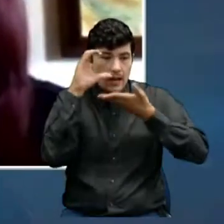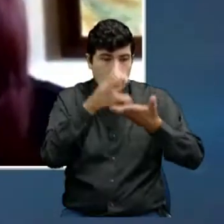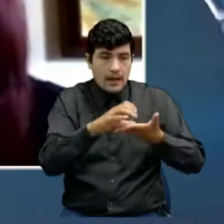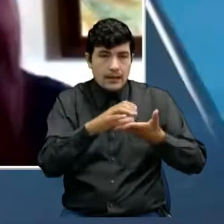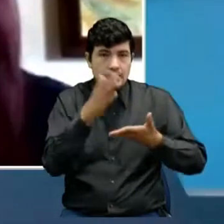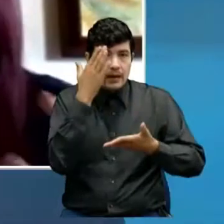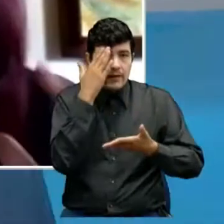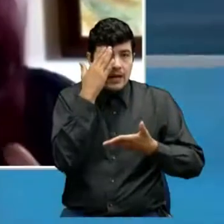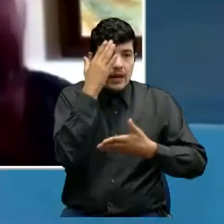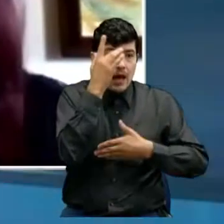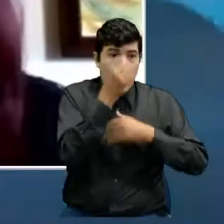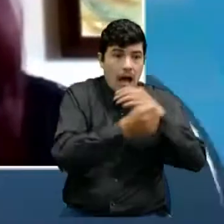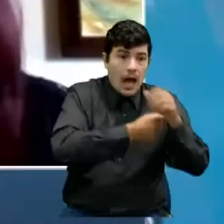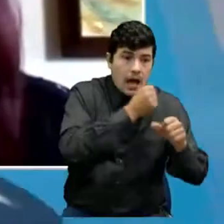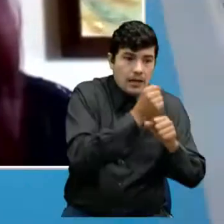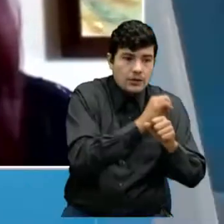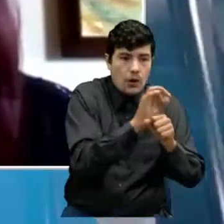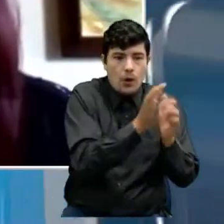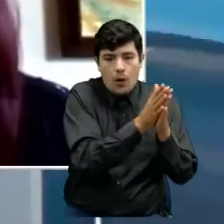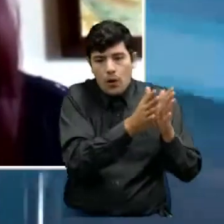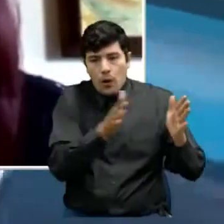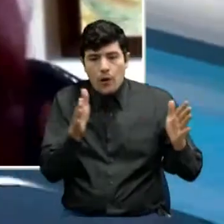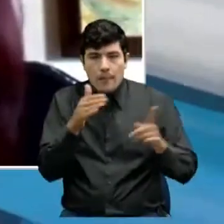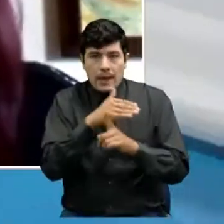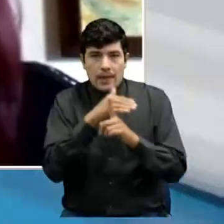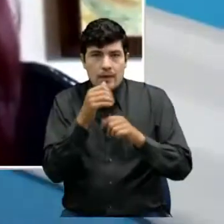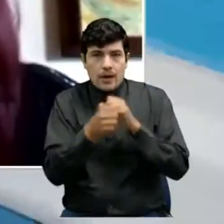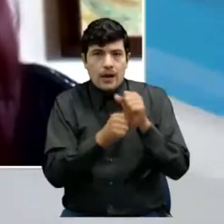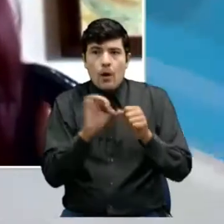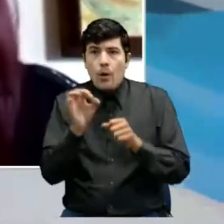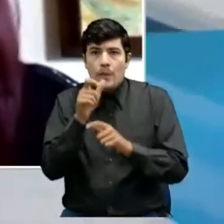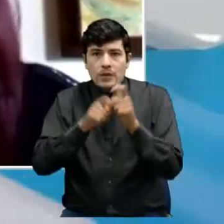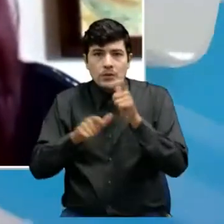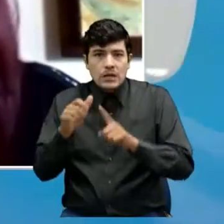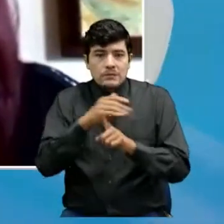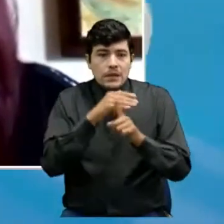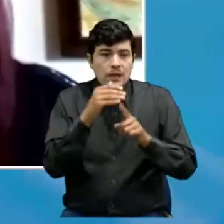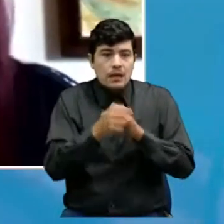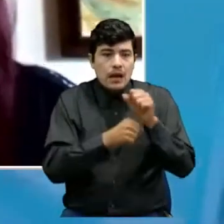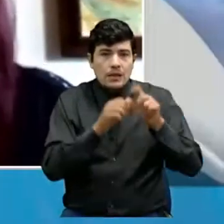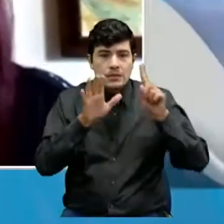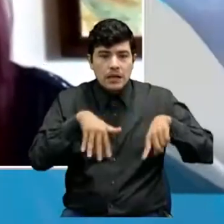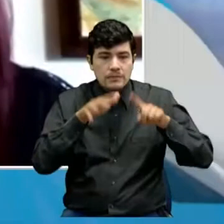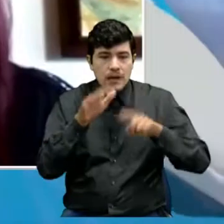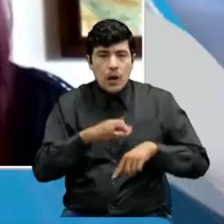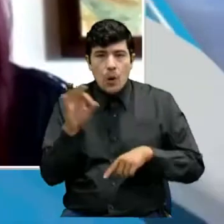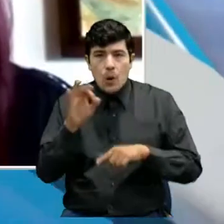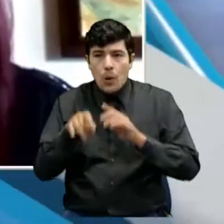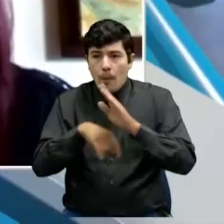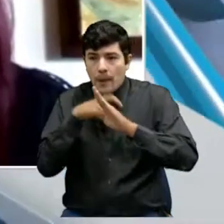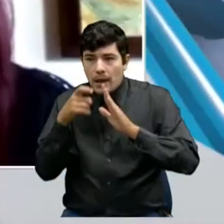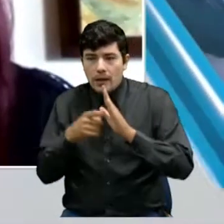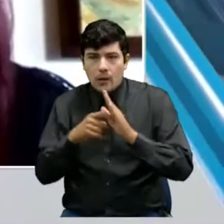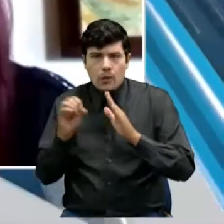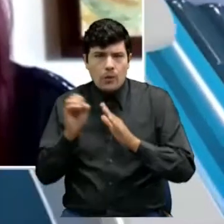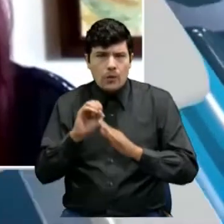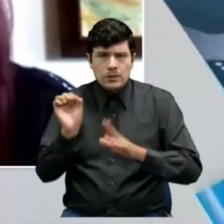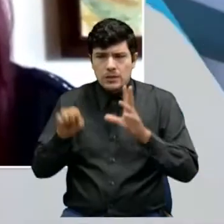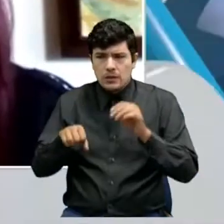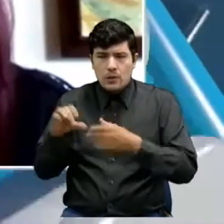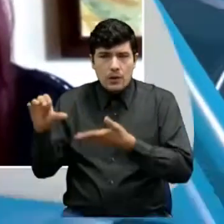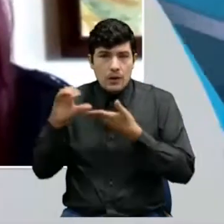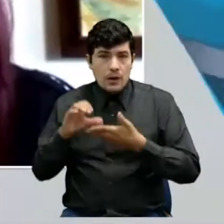el año o solamente lo que laboró. O personas que entran a, digamos, mitad de año, no tienen no laboraron todo el año calendario. Pudo ser